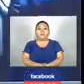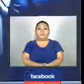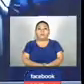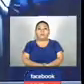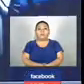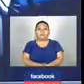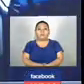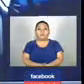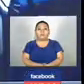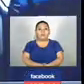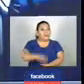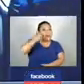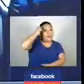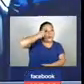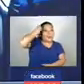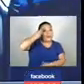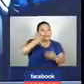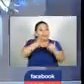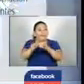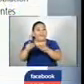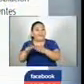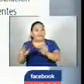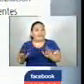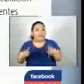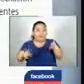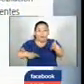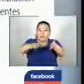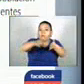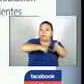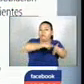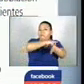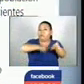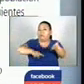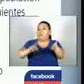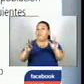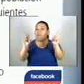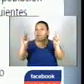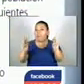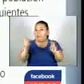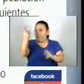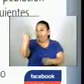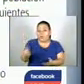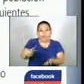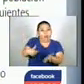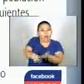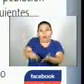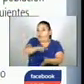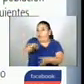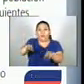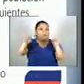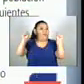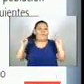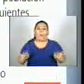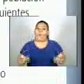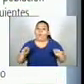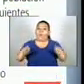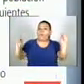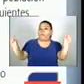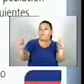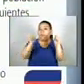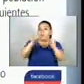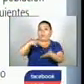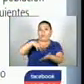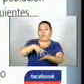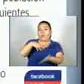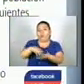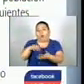Y diversas reacciones generó la cancelación de actividades, sobre todo de alcaldes que ya no podrán realizar fiestas patronales